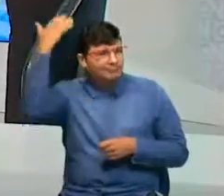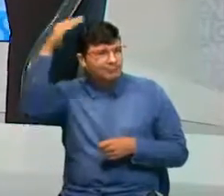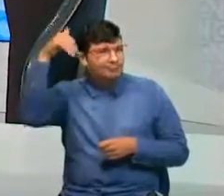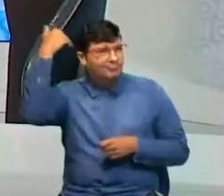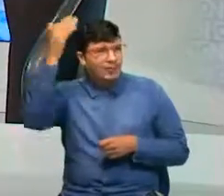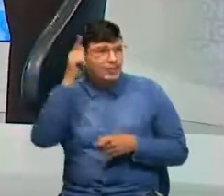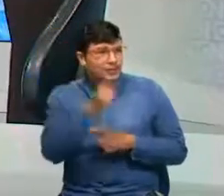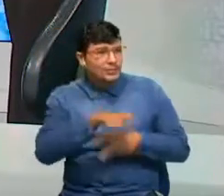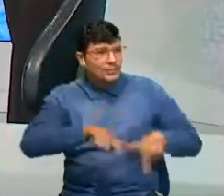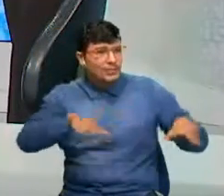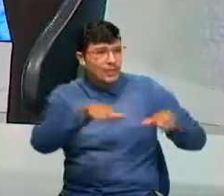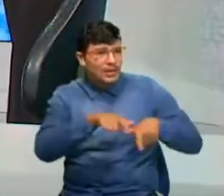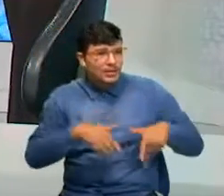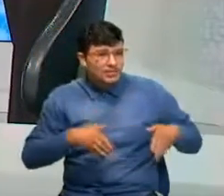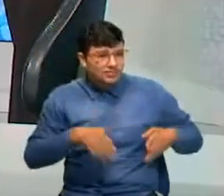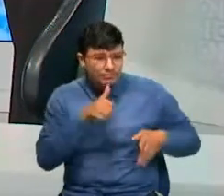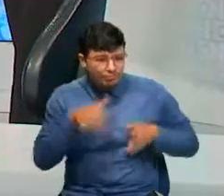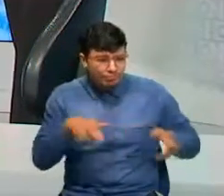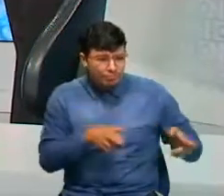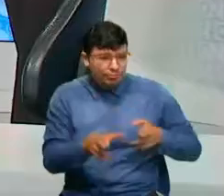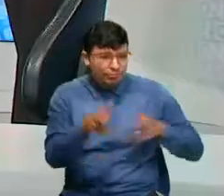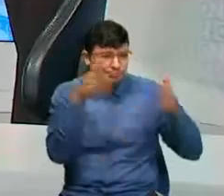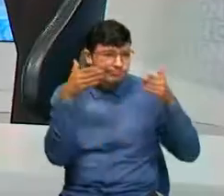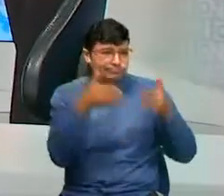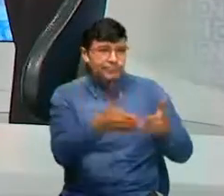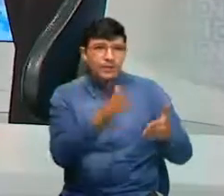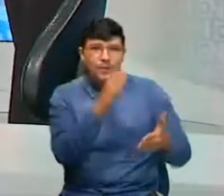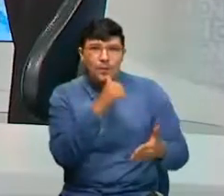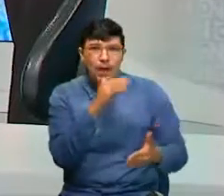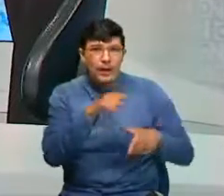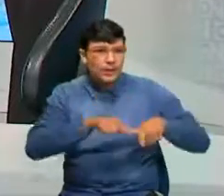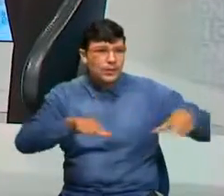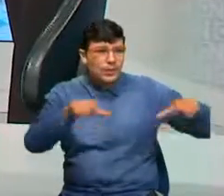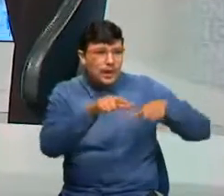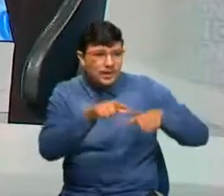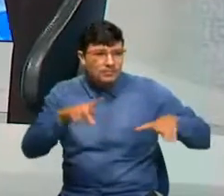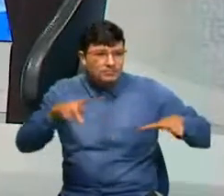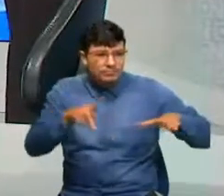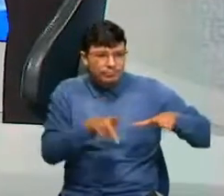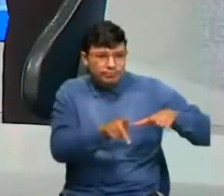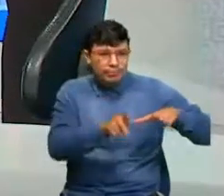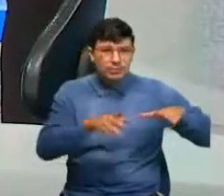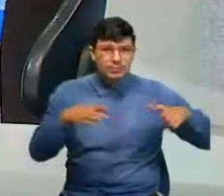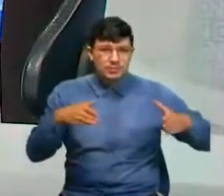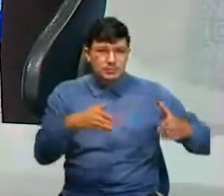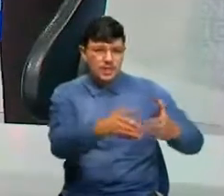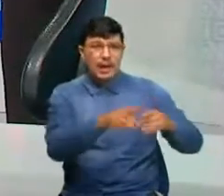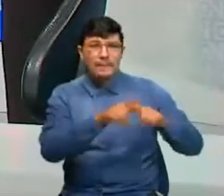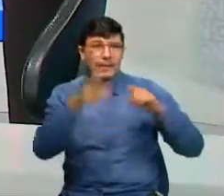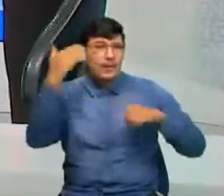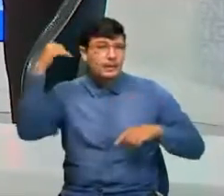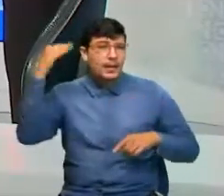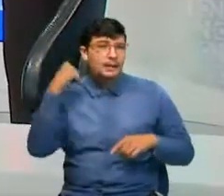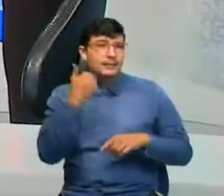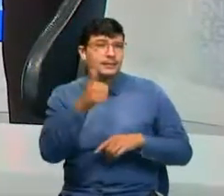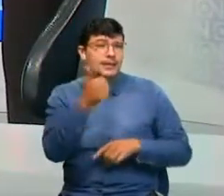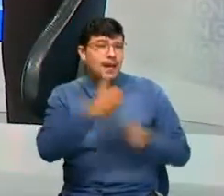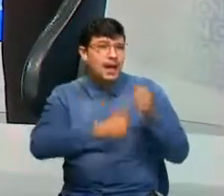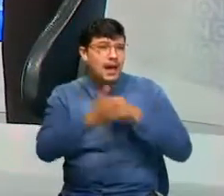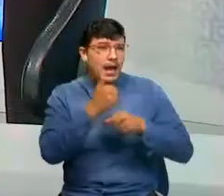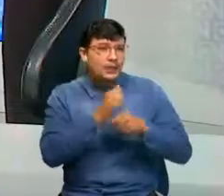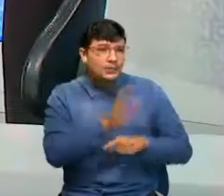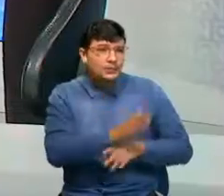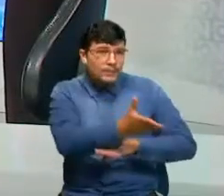puerto fluvial y esa es la situación porque hace ya más de 100 años se está solicitando a las autoridades que lo realicen y que lo establezcan.